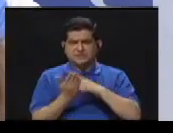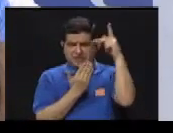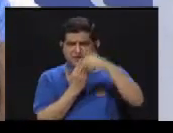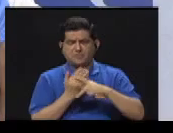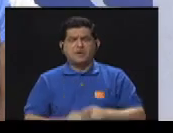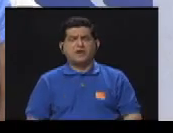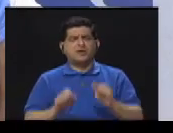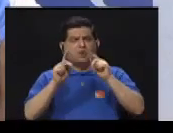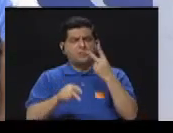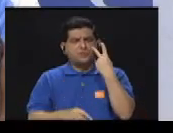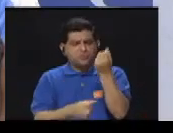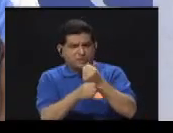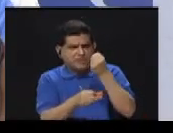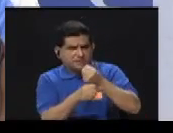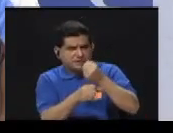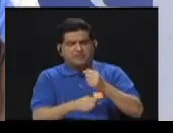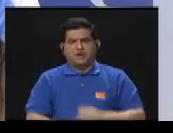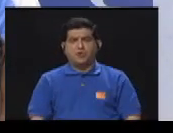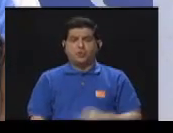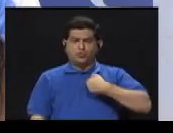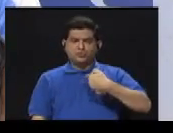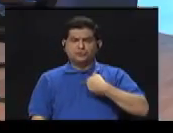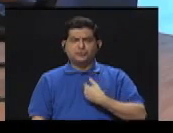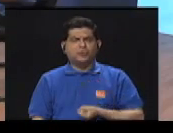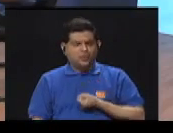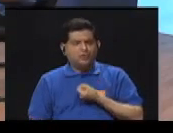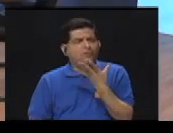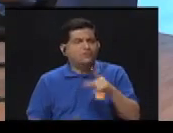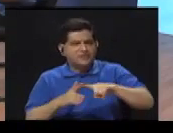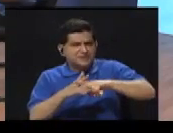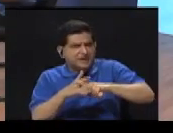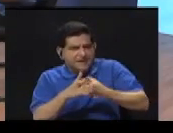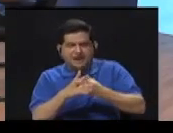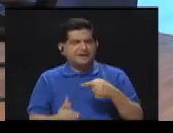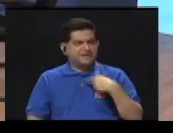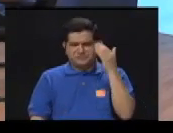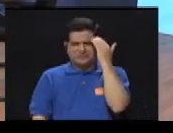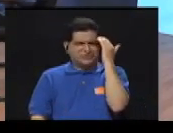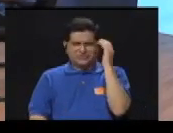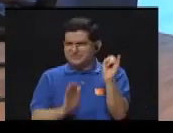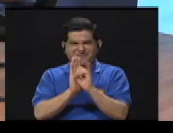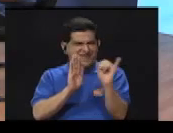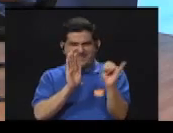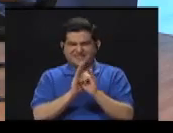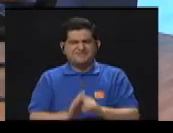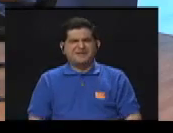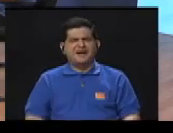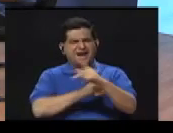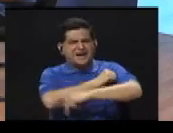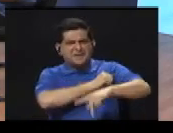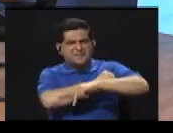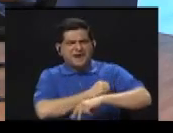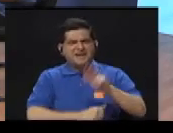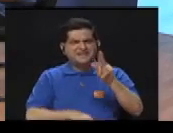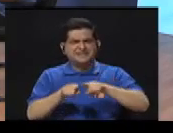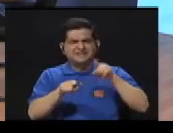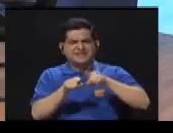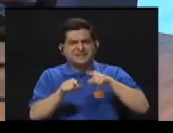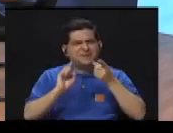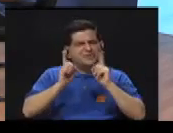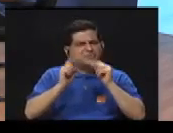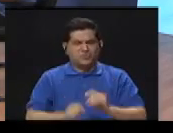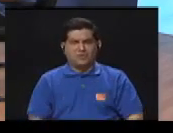lunes de Cinemateca tuvieron la oportunidad de ver tu trabajo. Yo tendría que confesarte que al inicio no sabía identificar de qué nacionalidad eran los